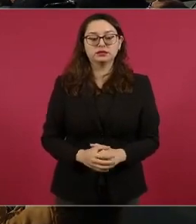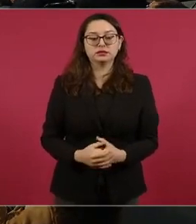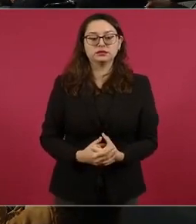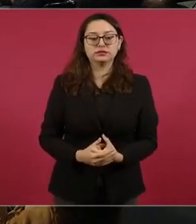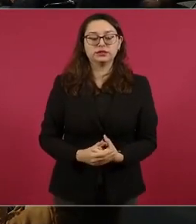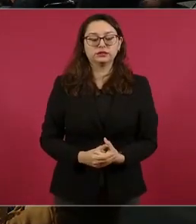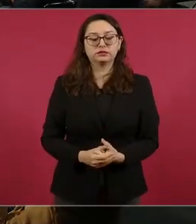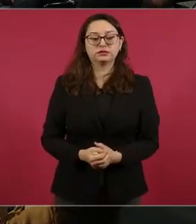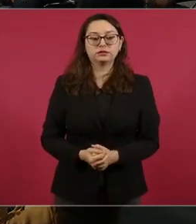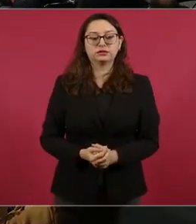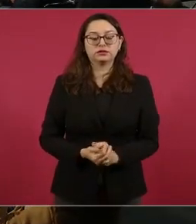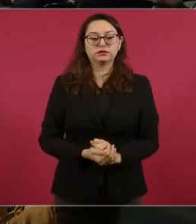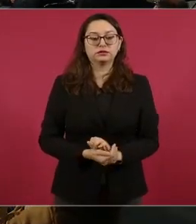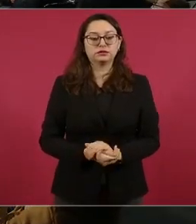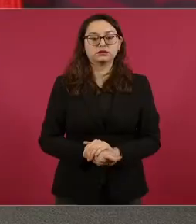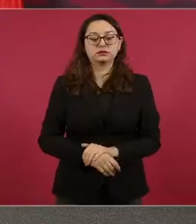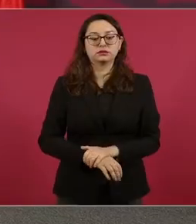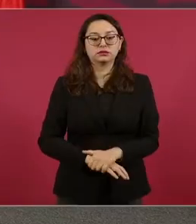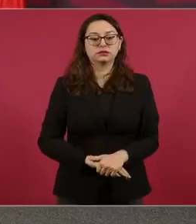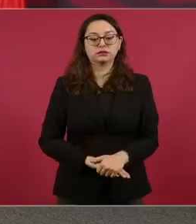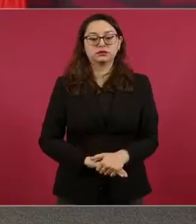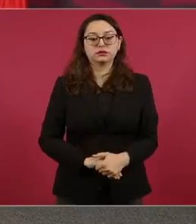billetes un